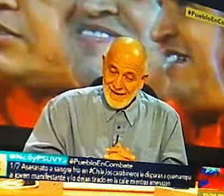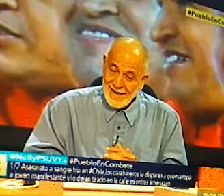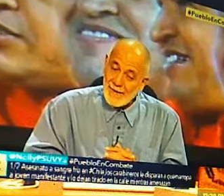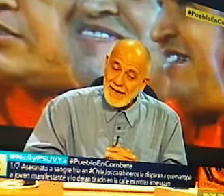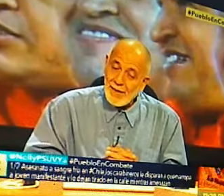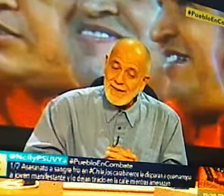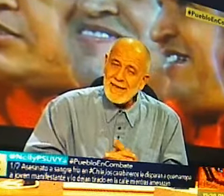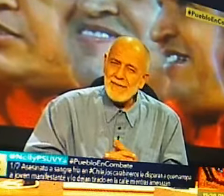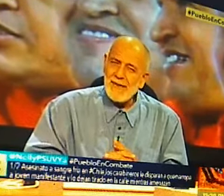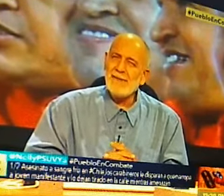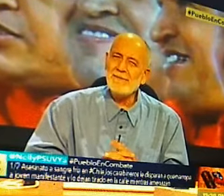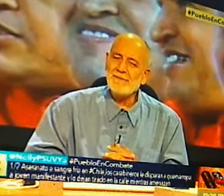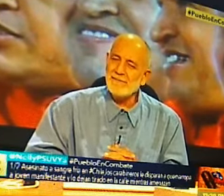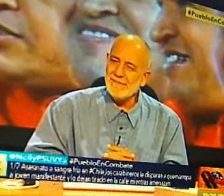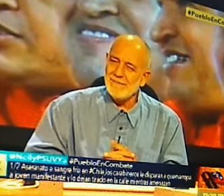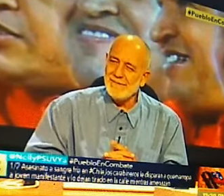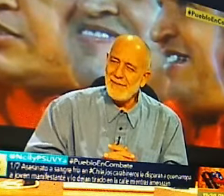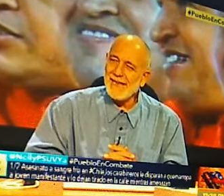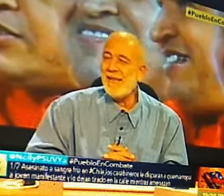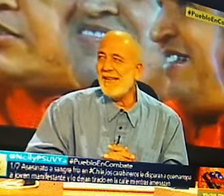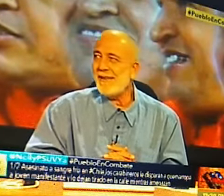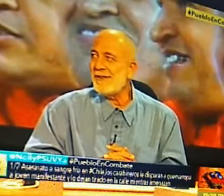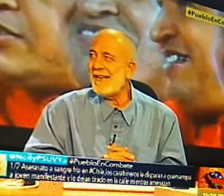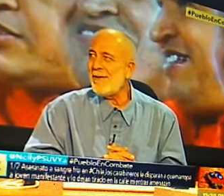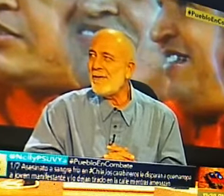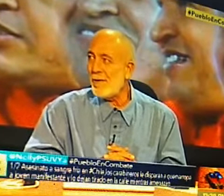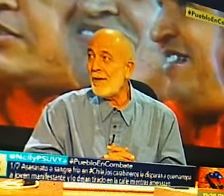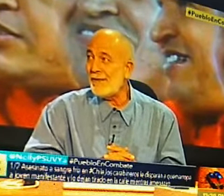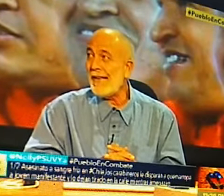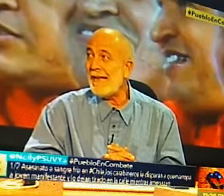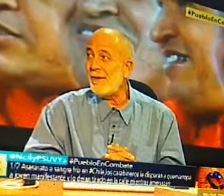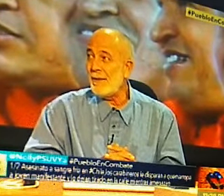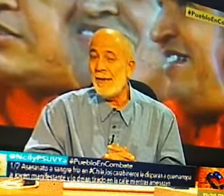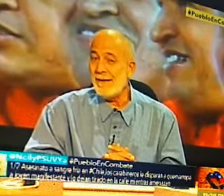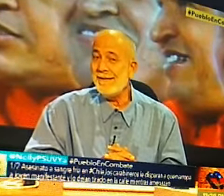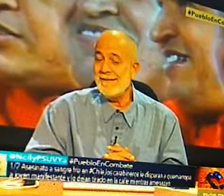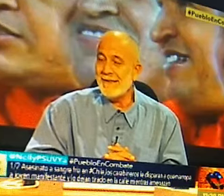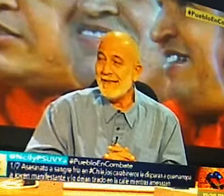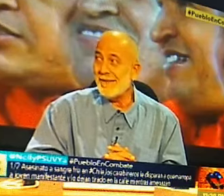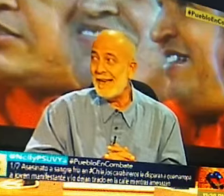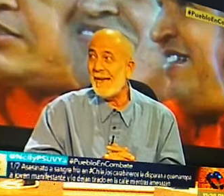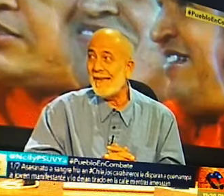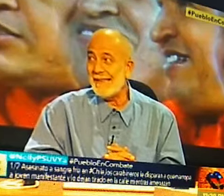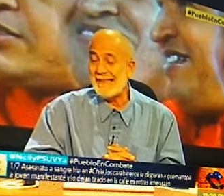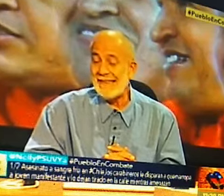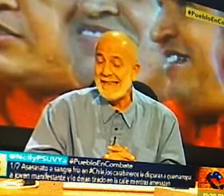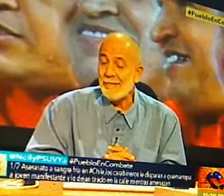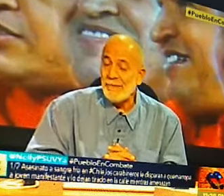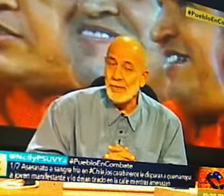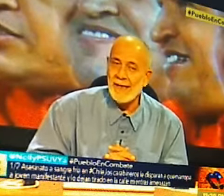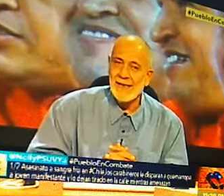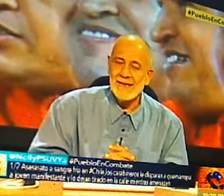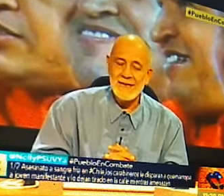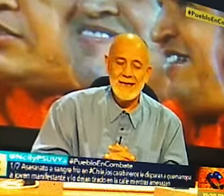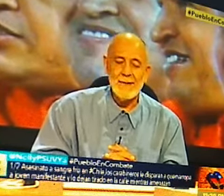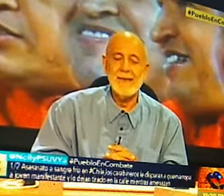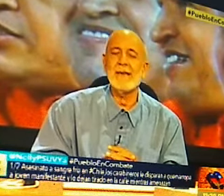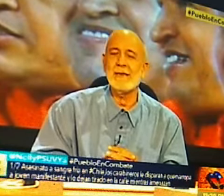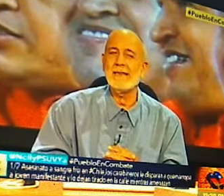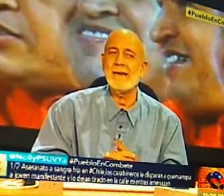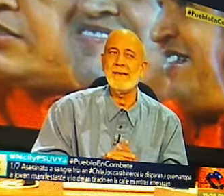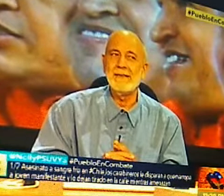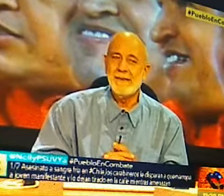Y es verdad lo que dicen al final. A mí el que me diga que no se le agua el huerguero 7 años después, que no se le agua la gana, se le da un nudo en la garganta cada vez